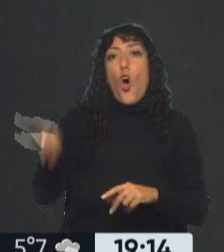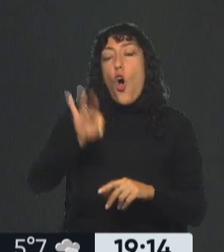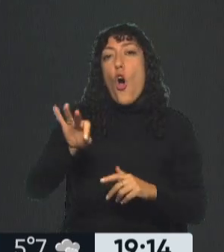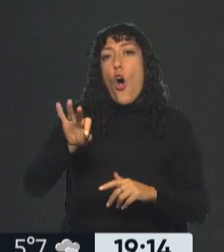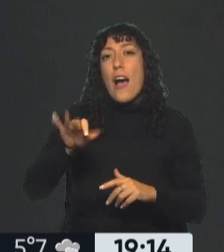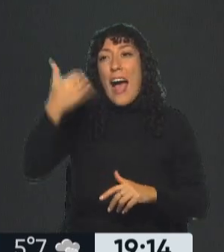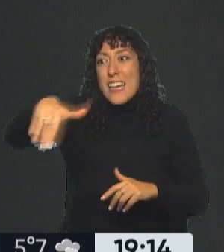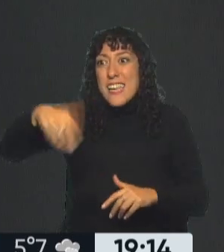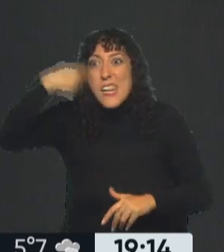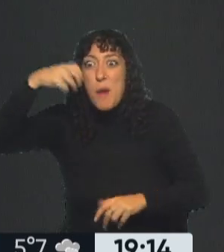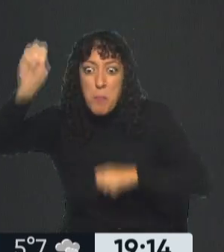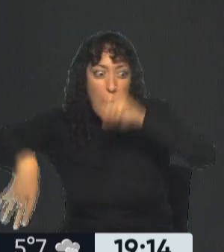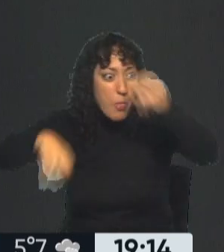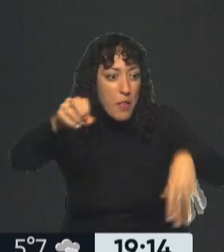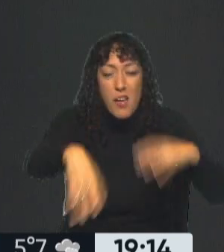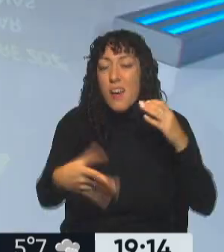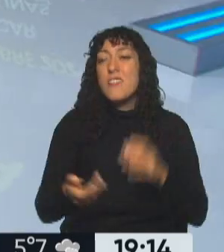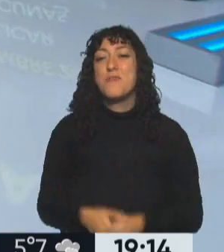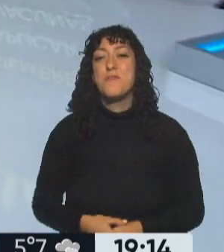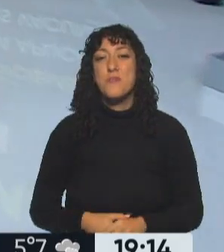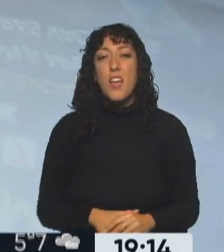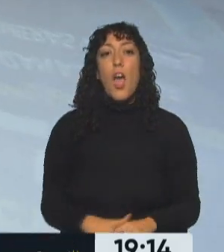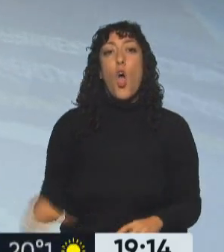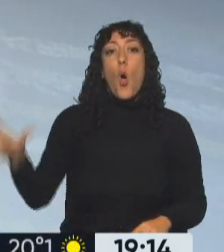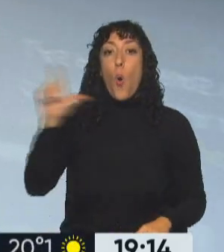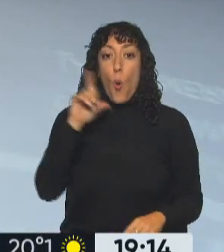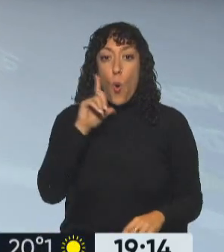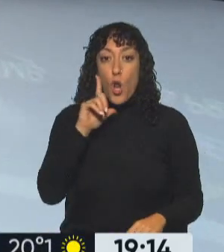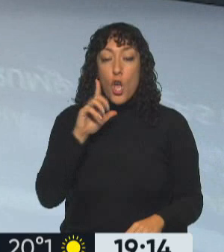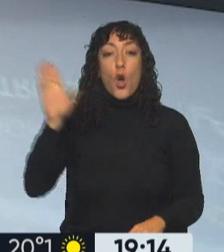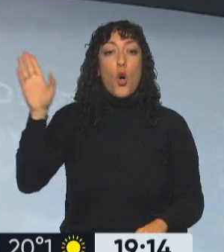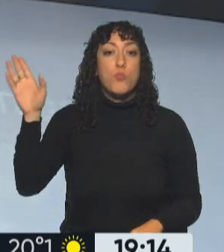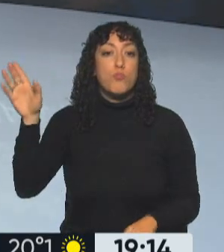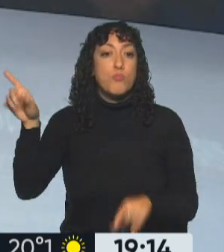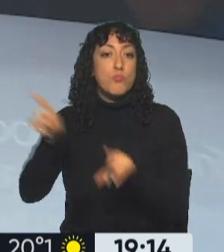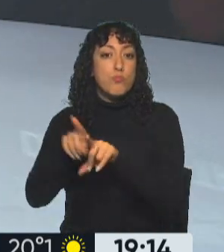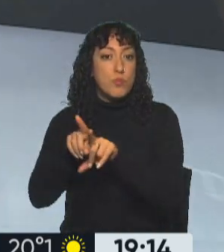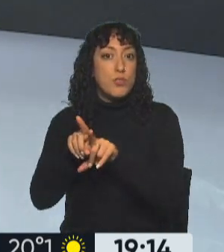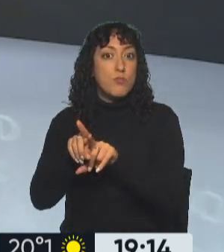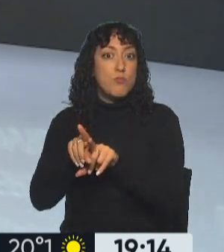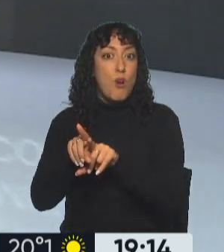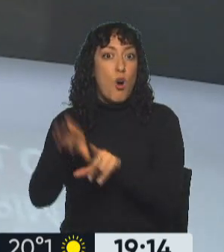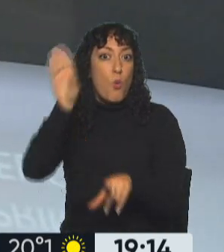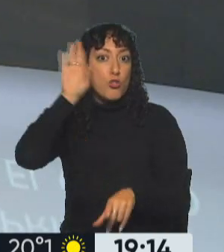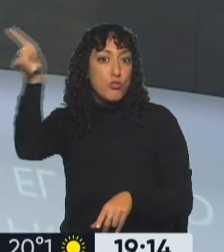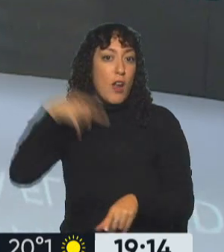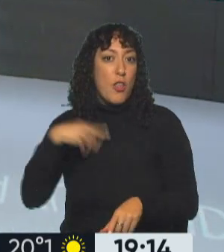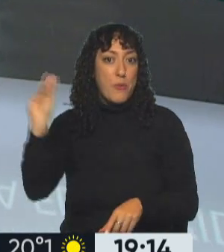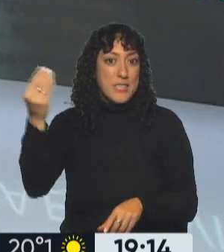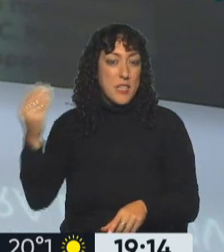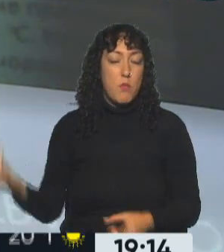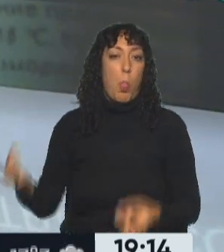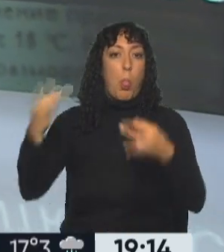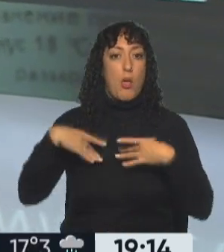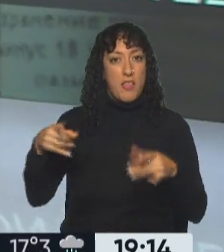cuestiones. Sí. Pasamos a julio. Se contagia Jair Bolsonaro, el presidente de Brasil. Otro que negaba la pandemia. Otro que negaba la pandemia. Y si te parece,